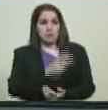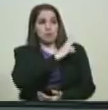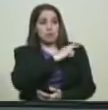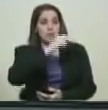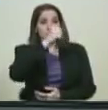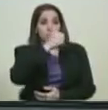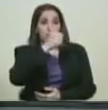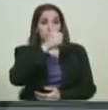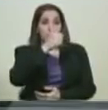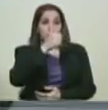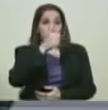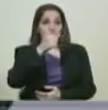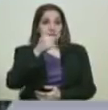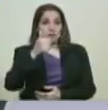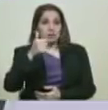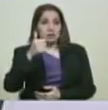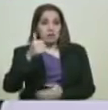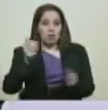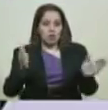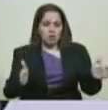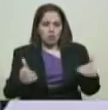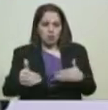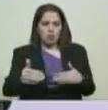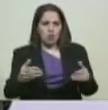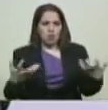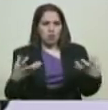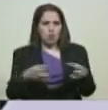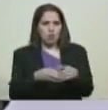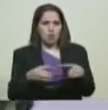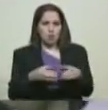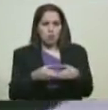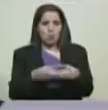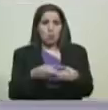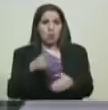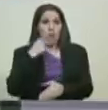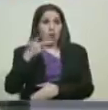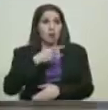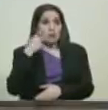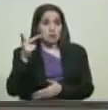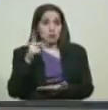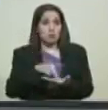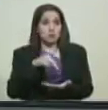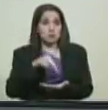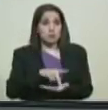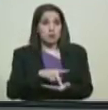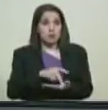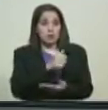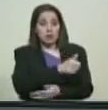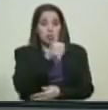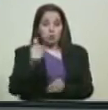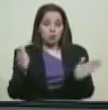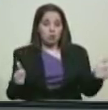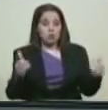de los bloques políticos y de los candidatos participantes en cada centro electoral,